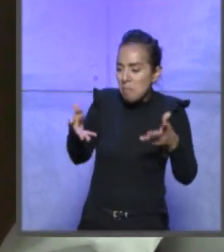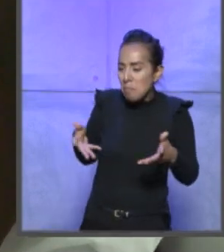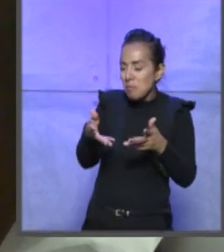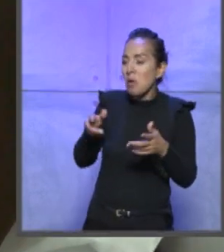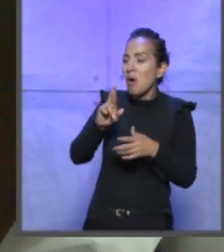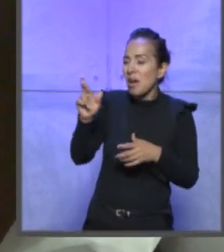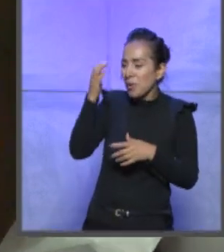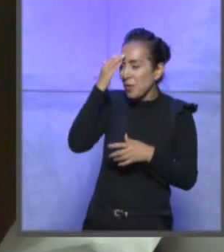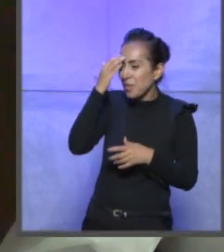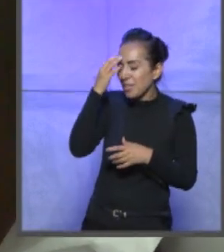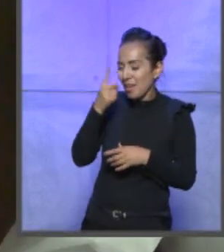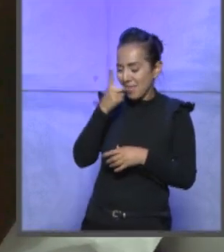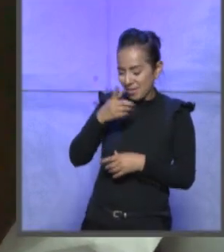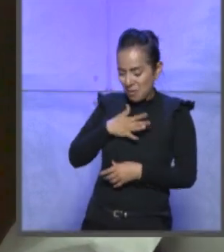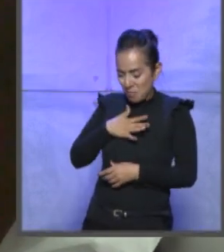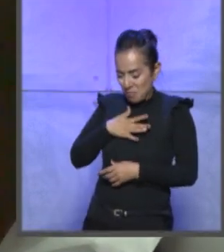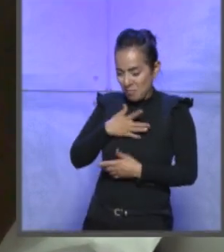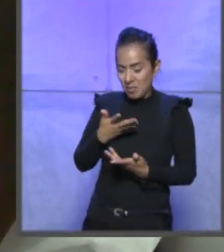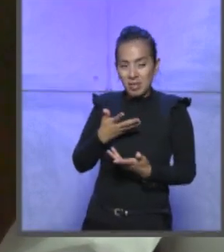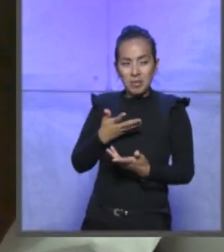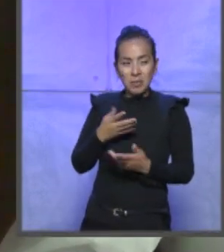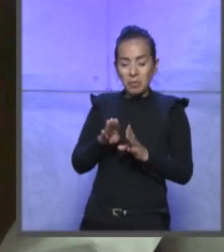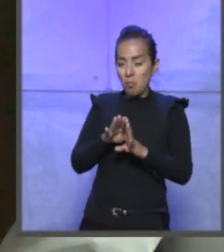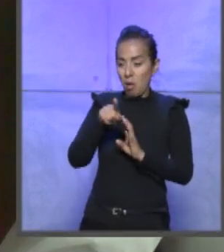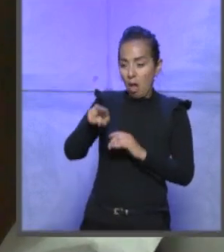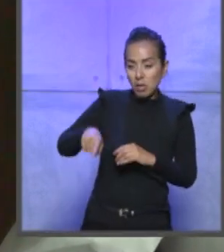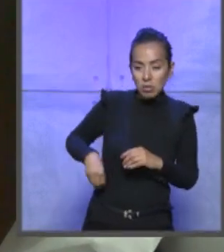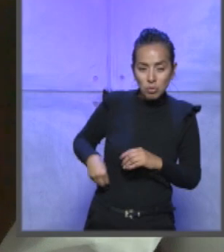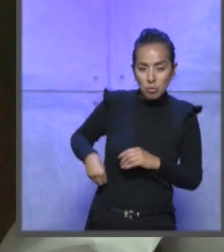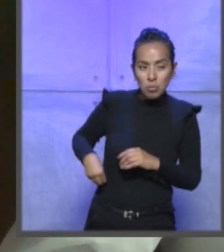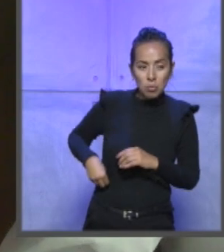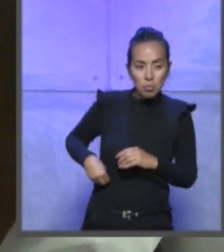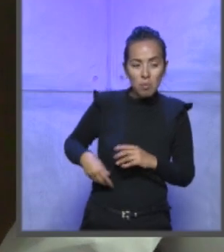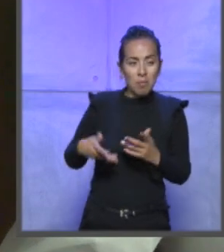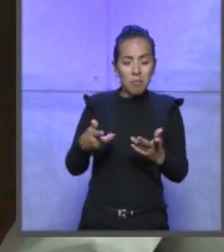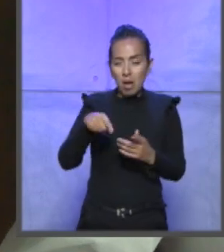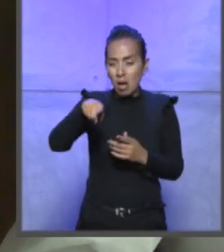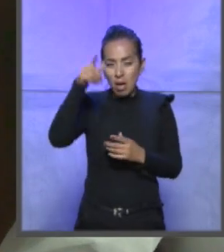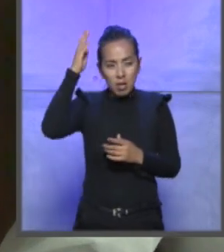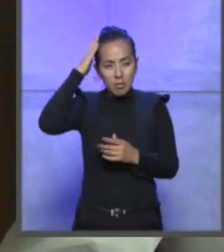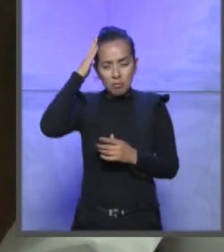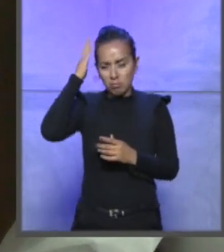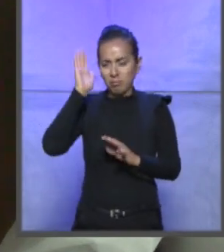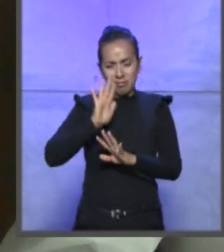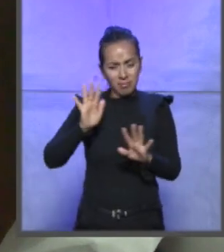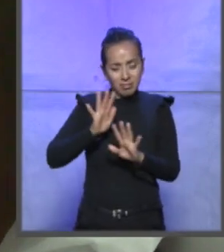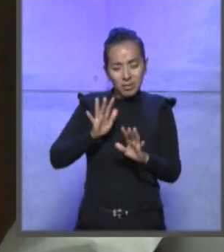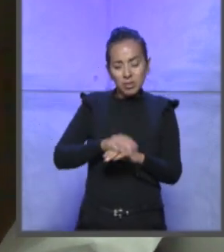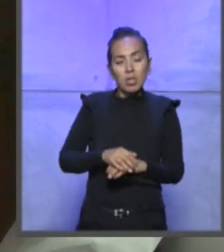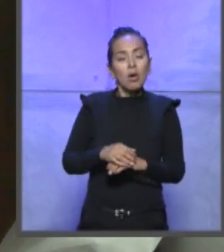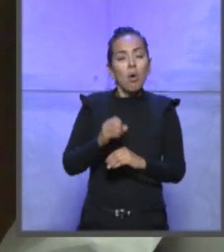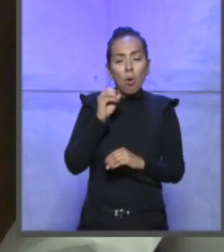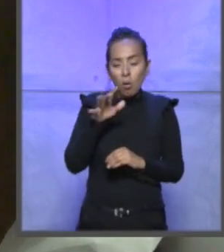poder reconocer o decir de manera personal, tampoco echándole la culpa también a las autoridades aquí presentes